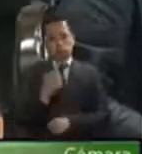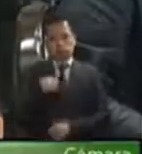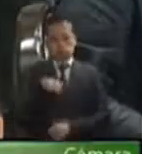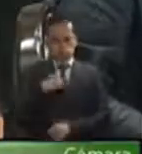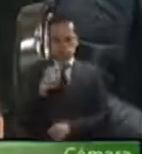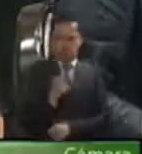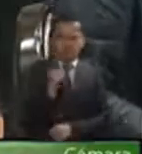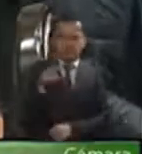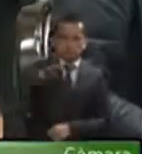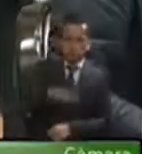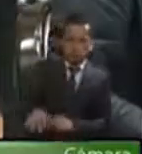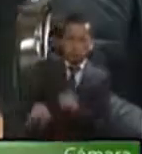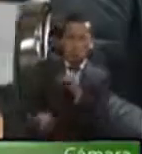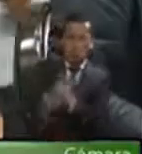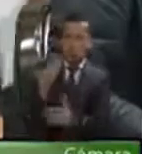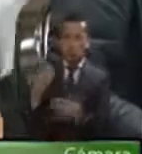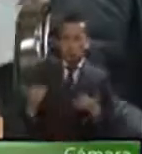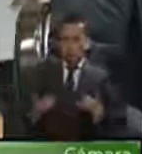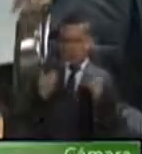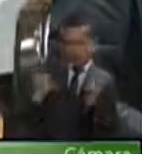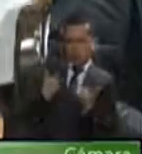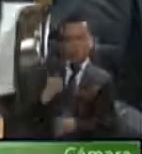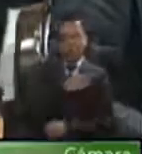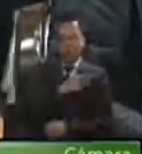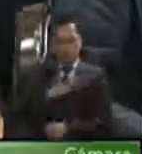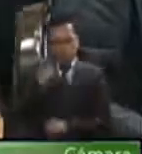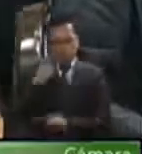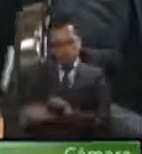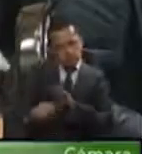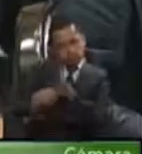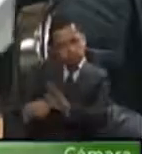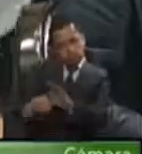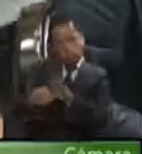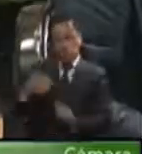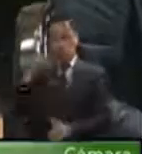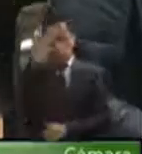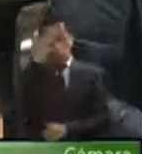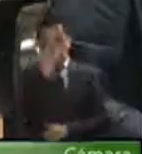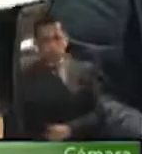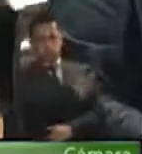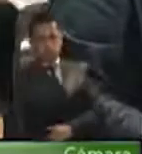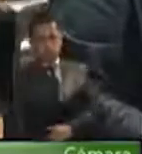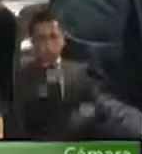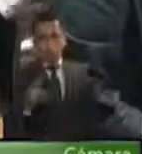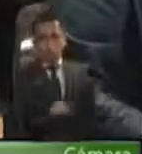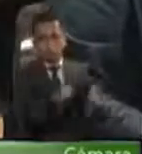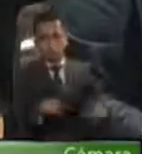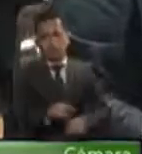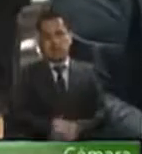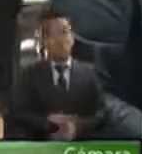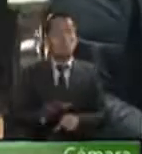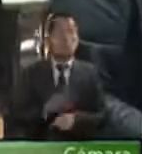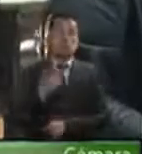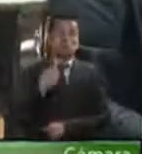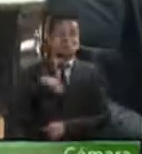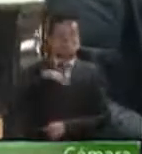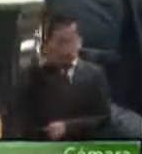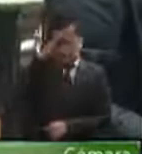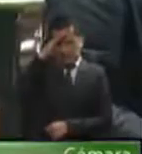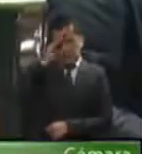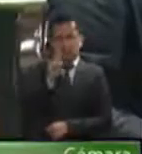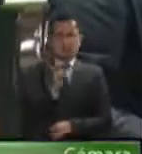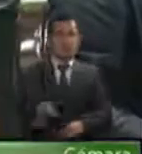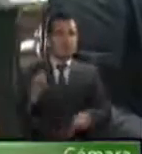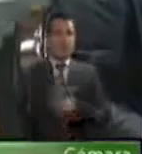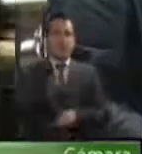y reconozcan el valor que ésta tiene. Por ello, es que consideramos pertinente declarar el día 24 de abril